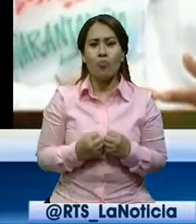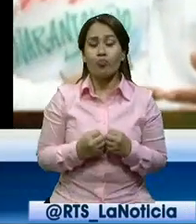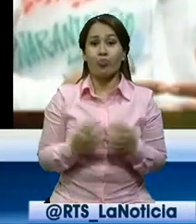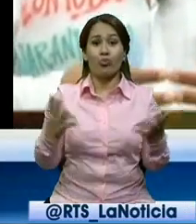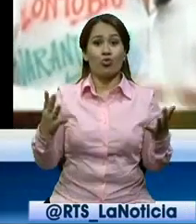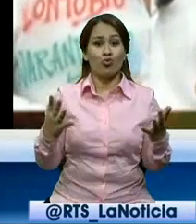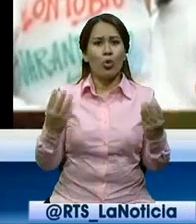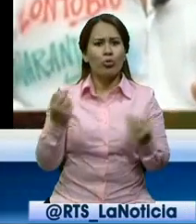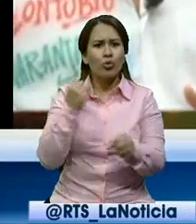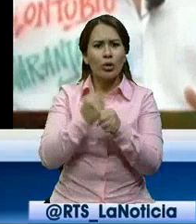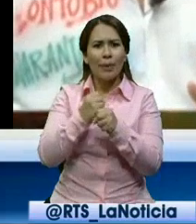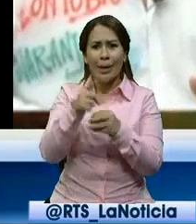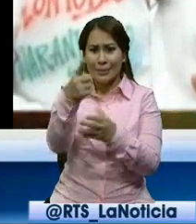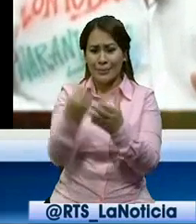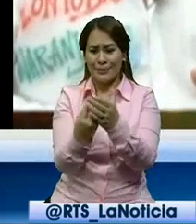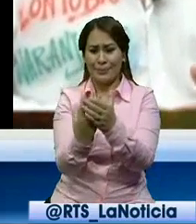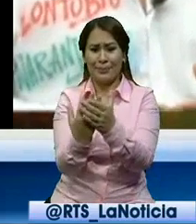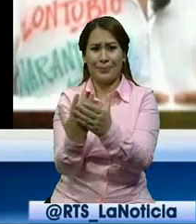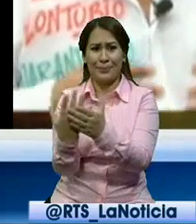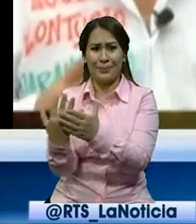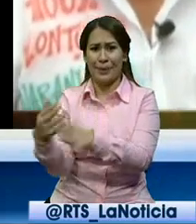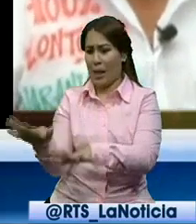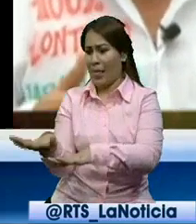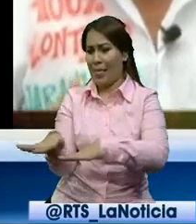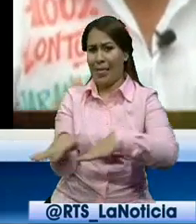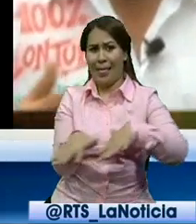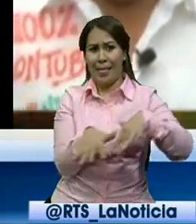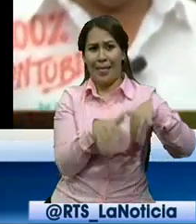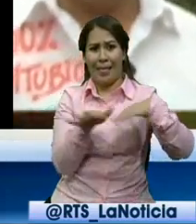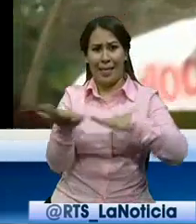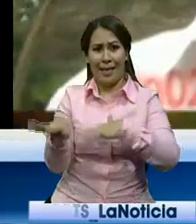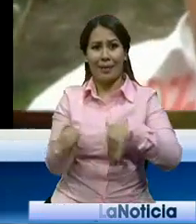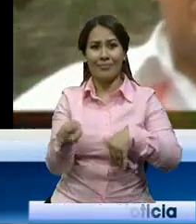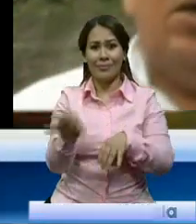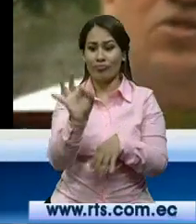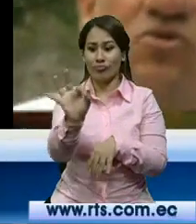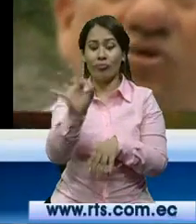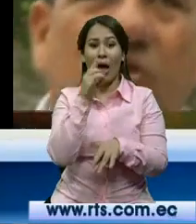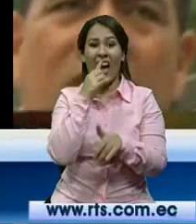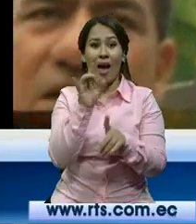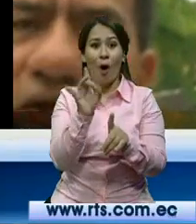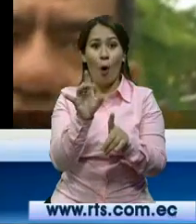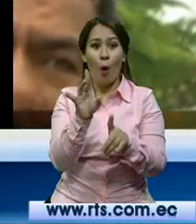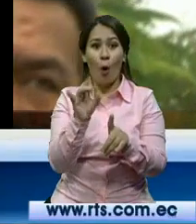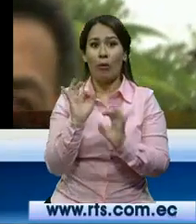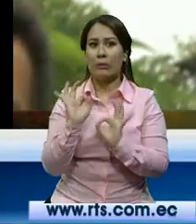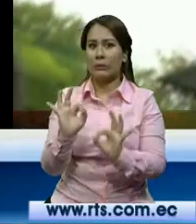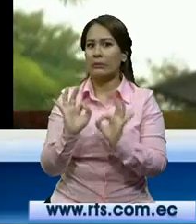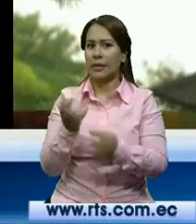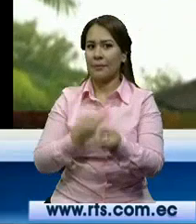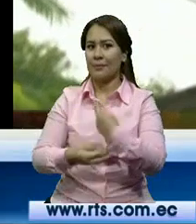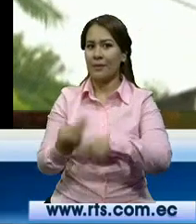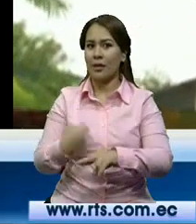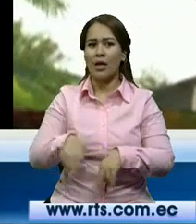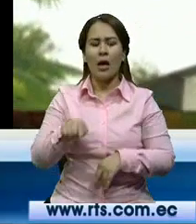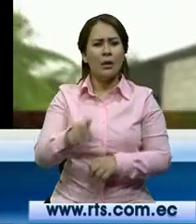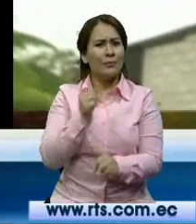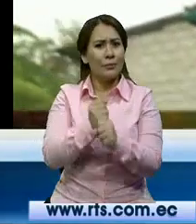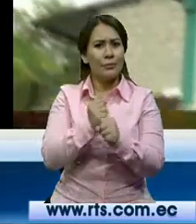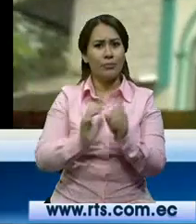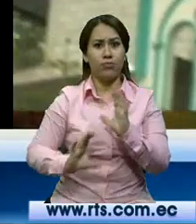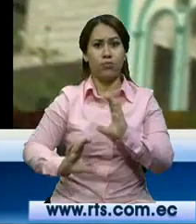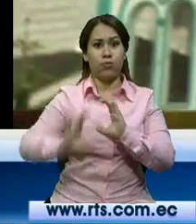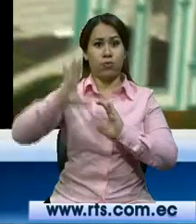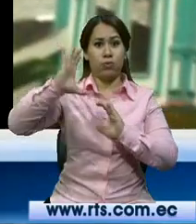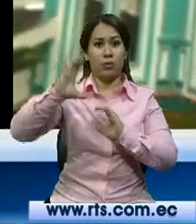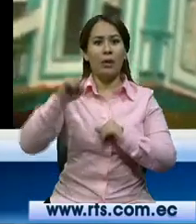la producción de cacao, la reconocida pepa de oro, en donde se dice que uno de los